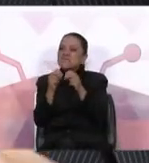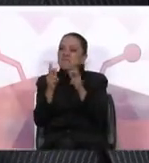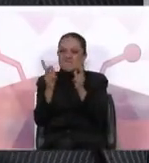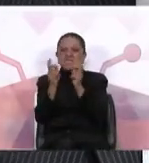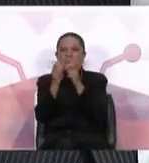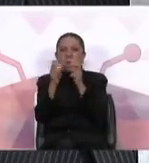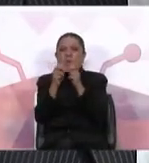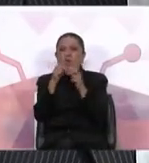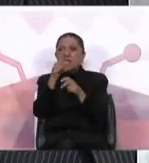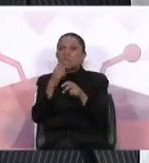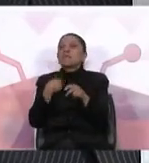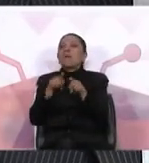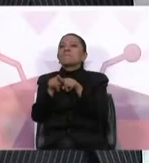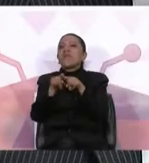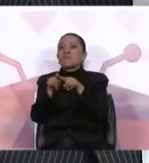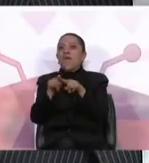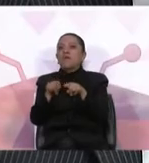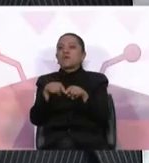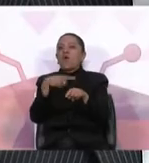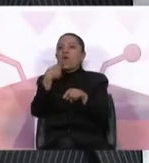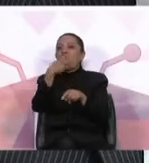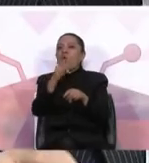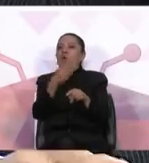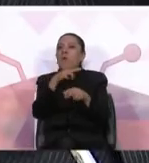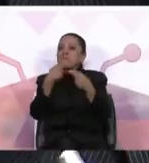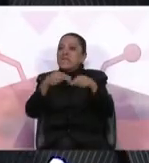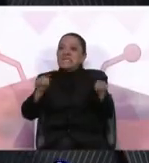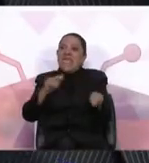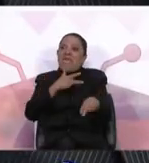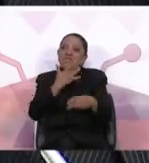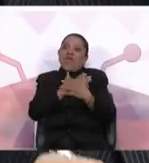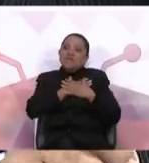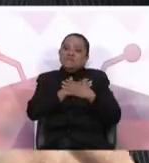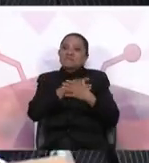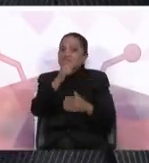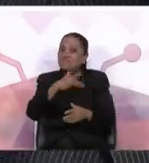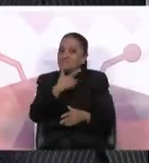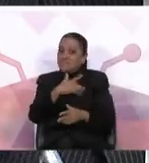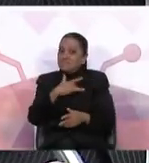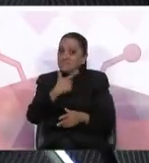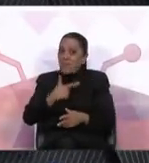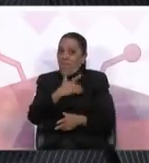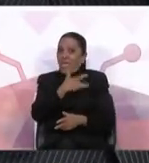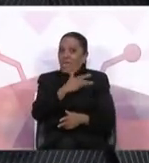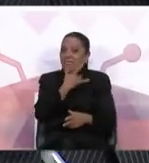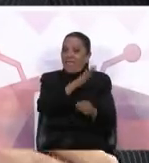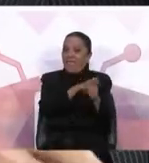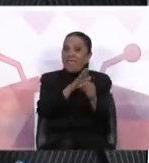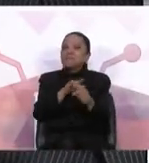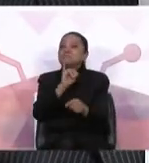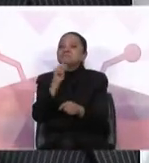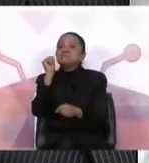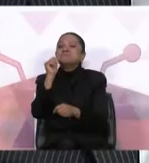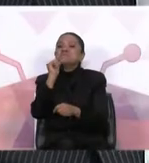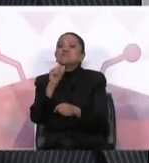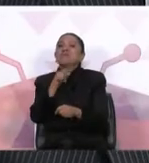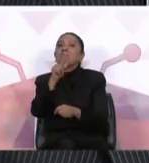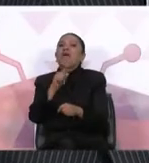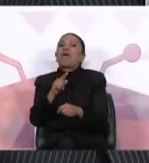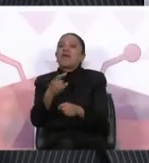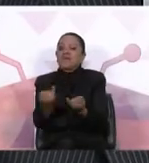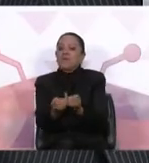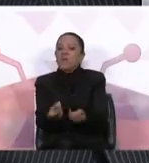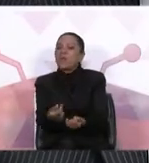adoración mis nietas enamoradizo siempre mascotas vernos saco de boxeo